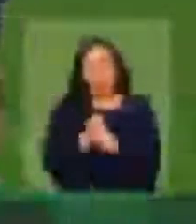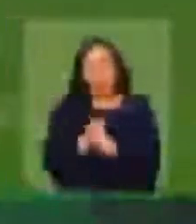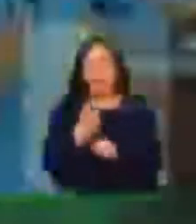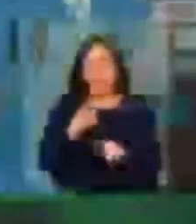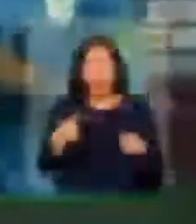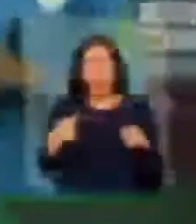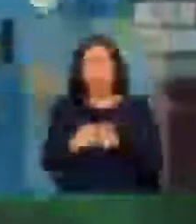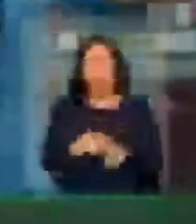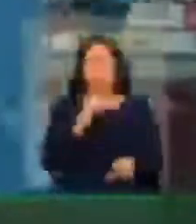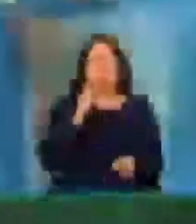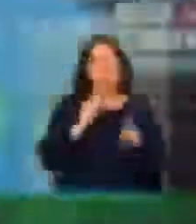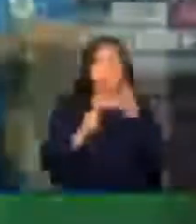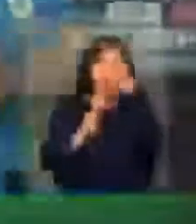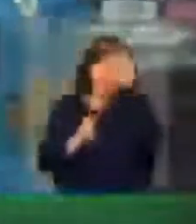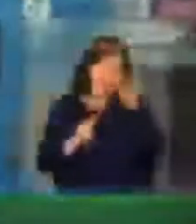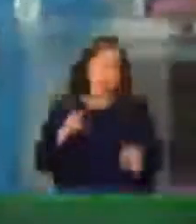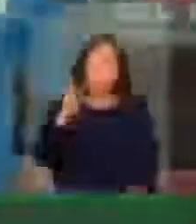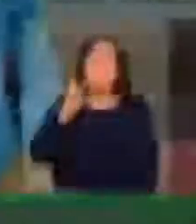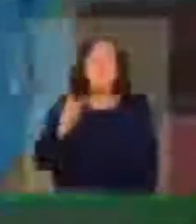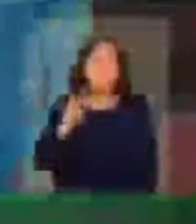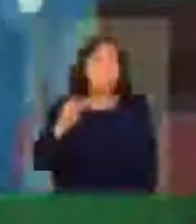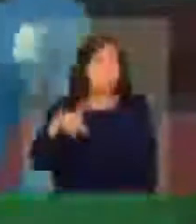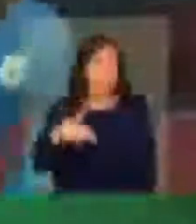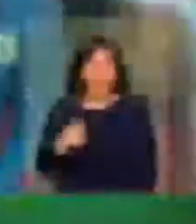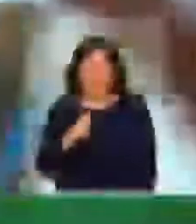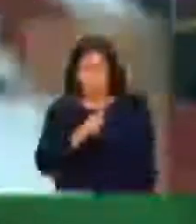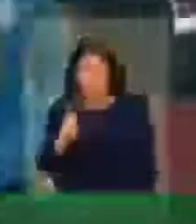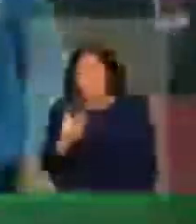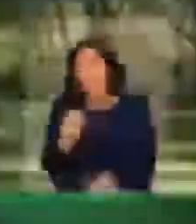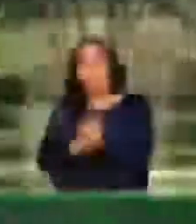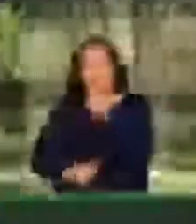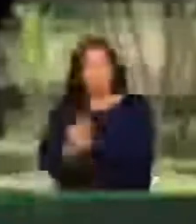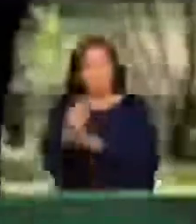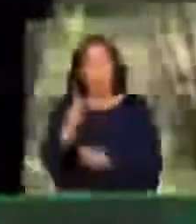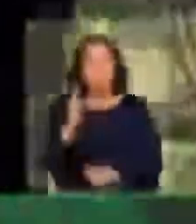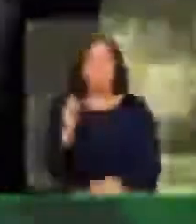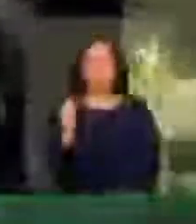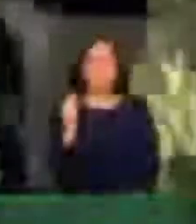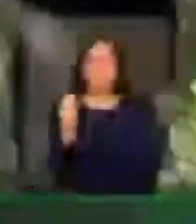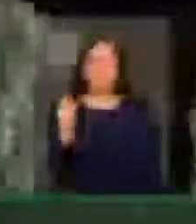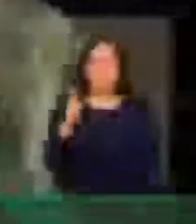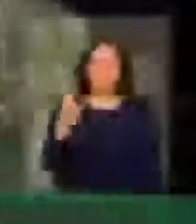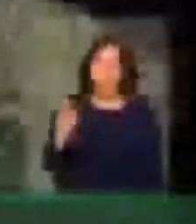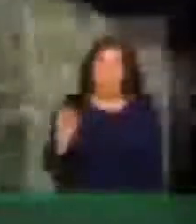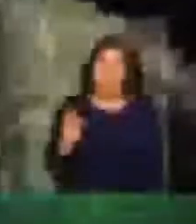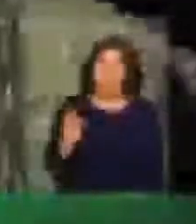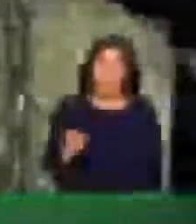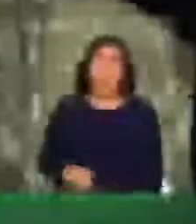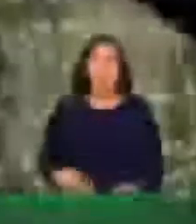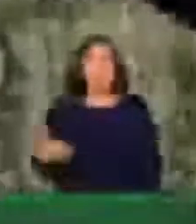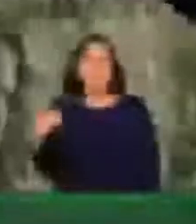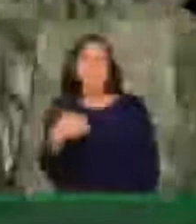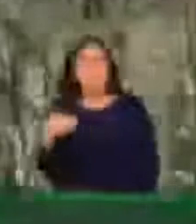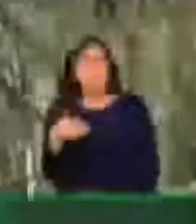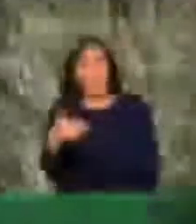encuentro ante Perú. Si Viña no está, en su lugar irá Joaquín Piquerés, mientras que en el lugar de Rodrigo Bentancur,